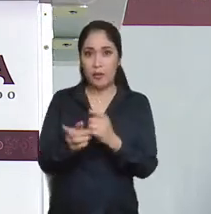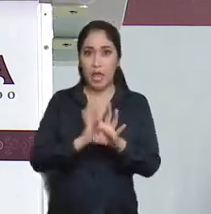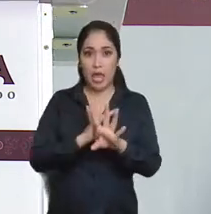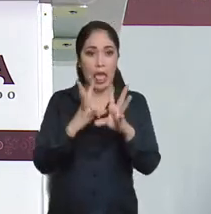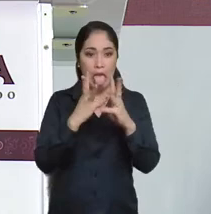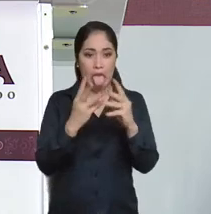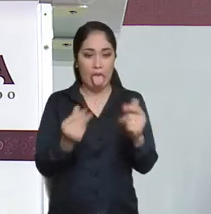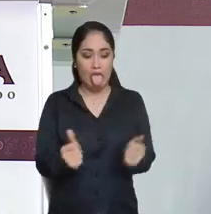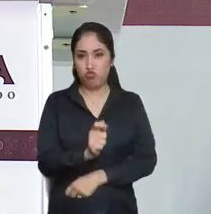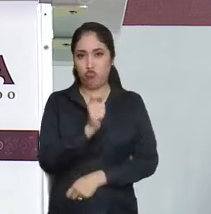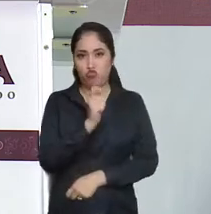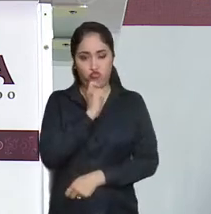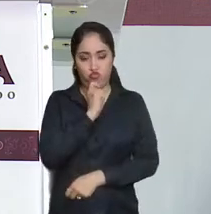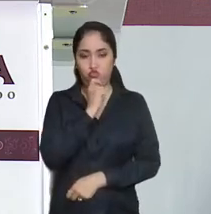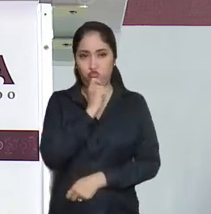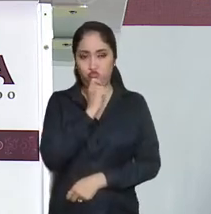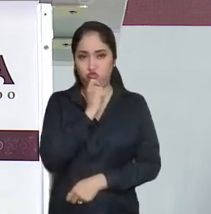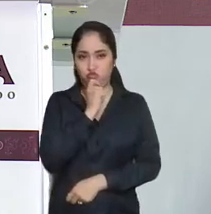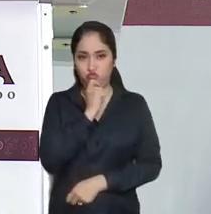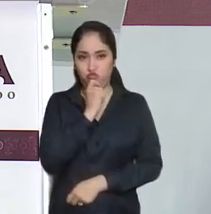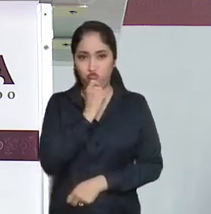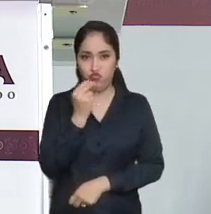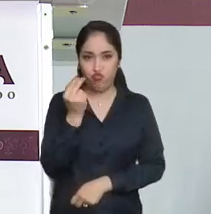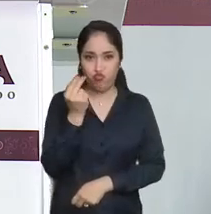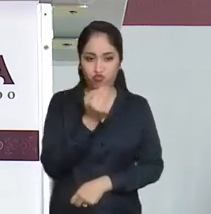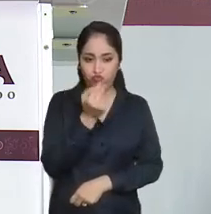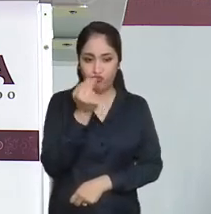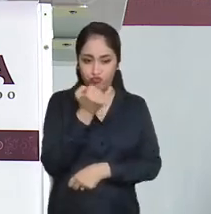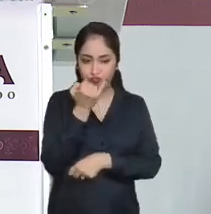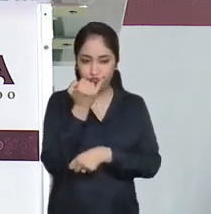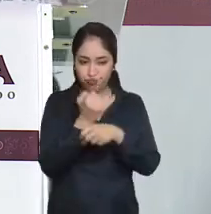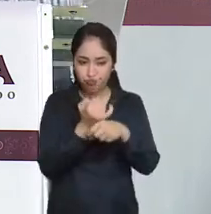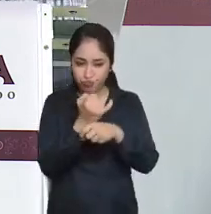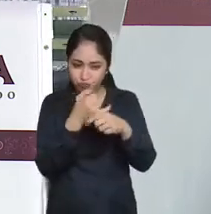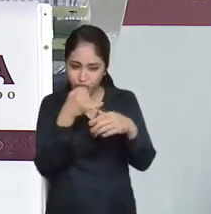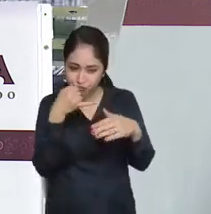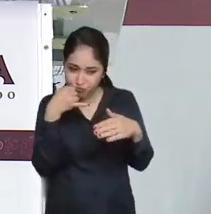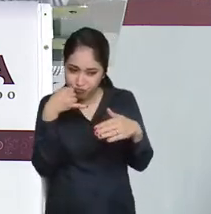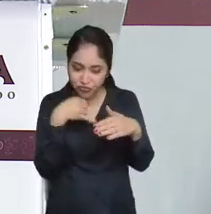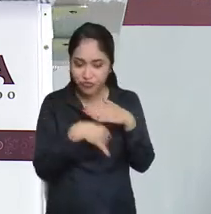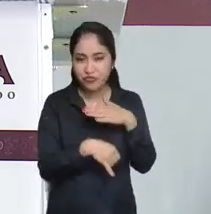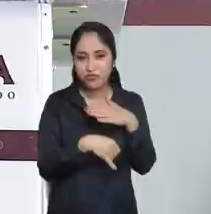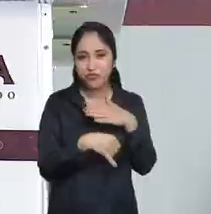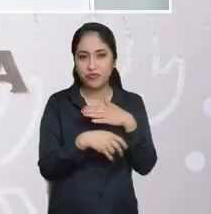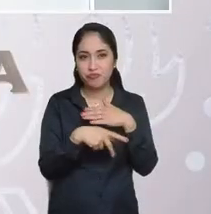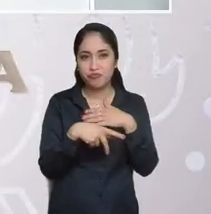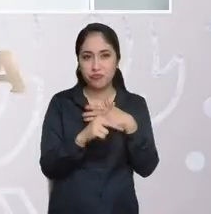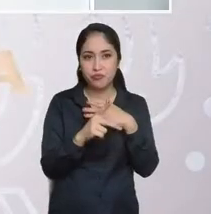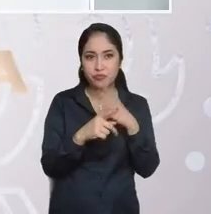tenemos nosotros un registro a la baja, no tenemos ningún registro al alza.